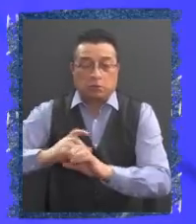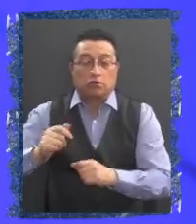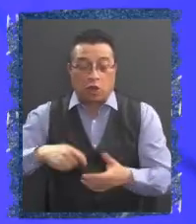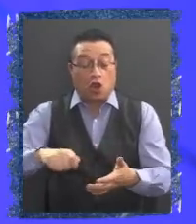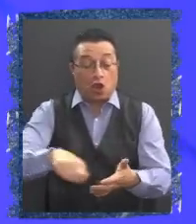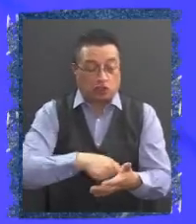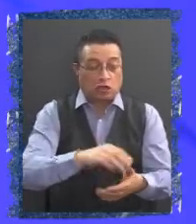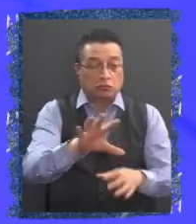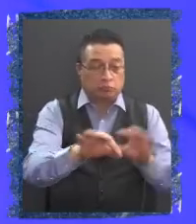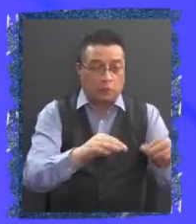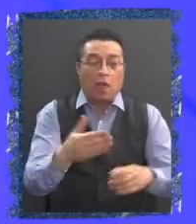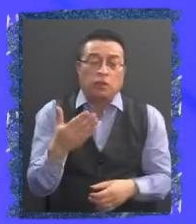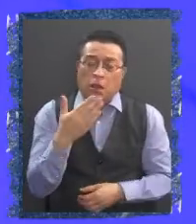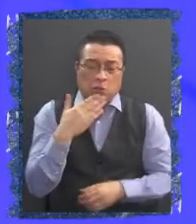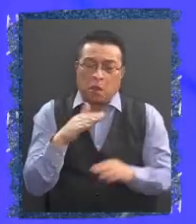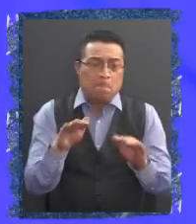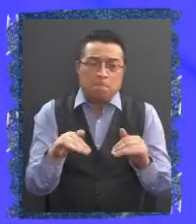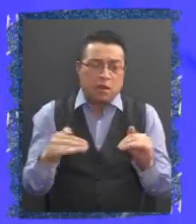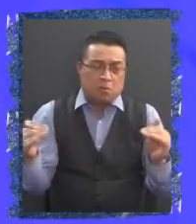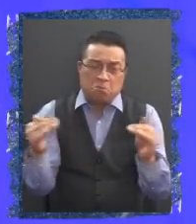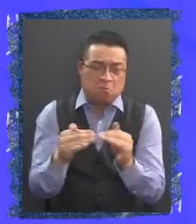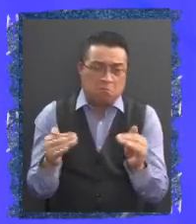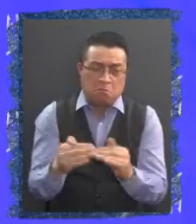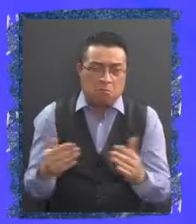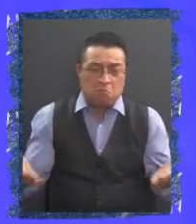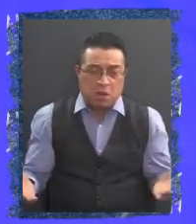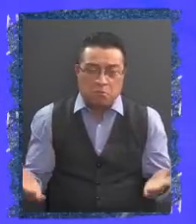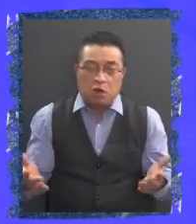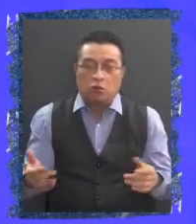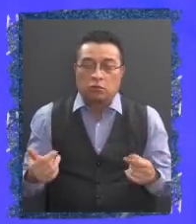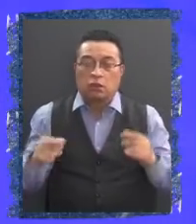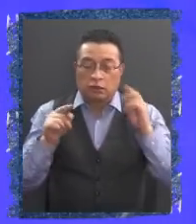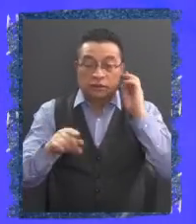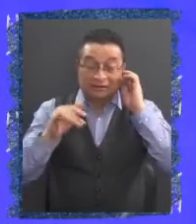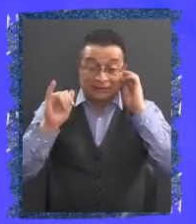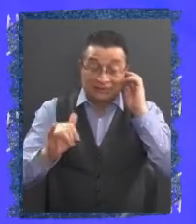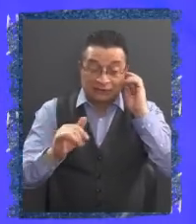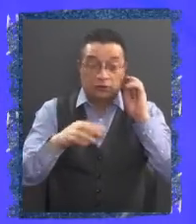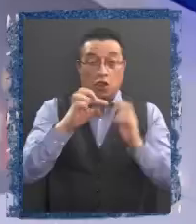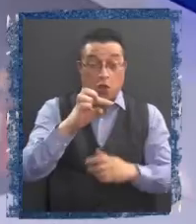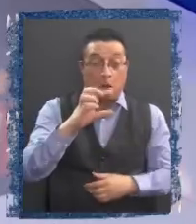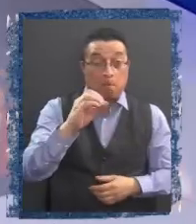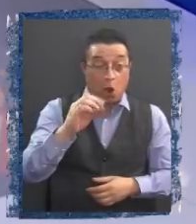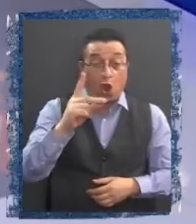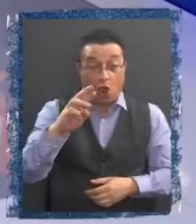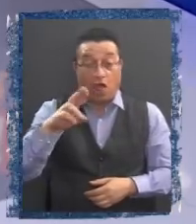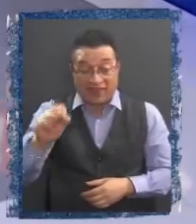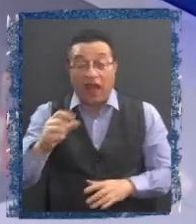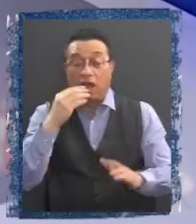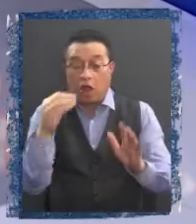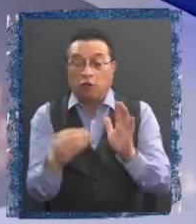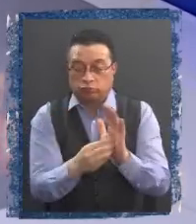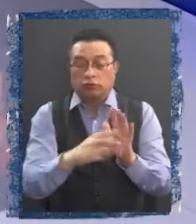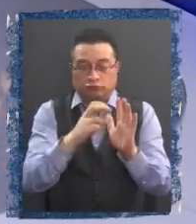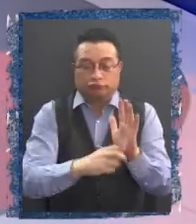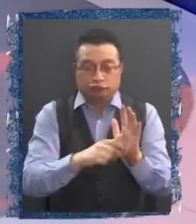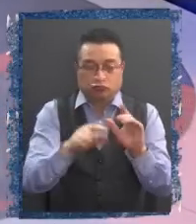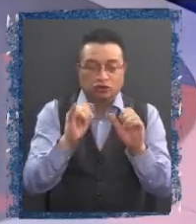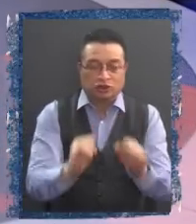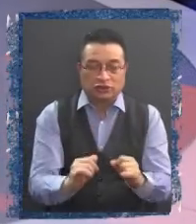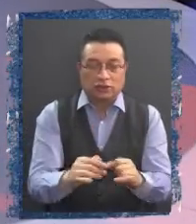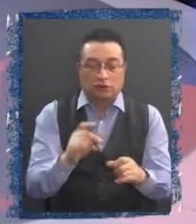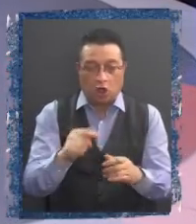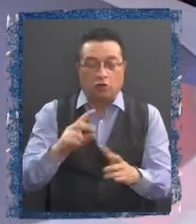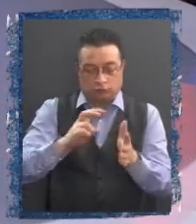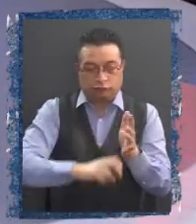la persona, siempre por lo tanto, al final se le pasa al trabajador. Lo importante es que él podrá estar en las cotizaciones. Hoy día te financia principalmente vía cotizaciones